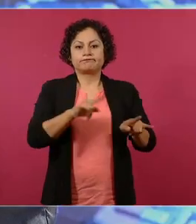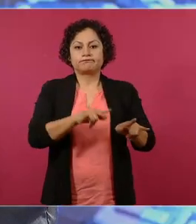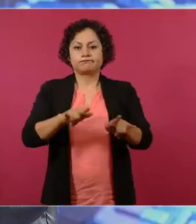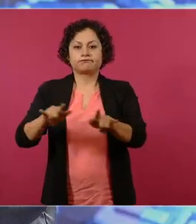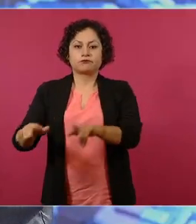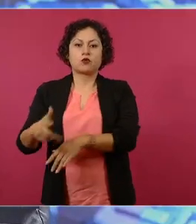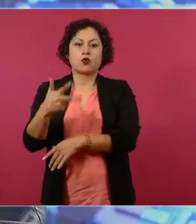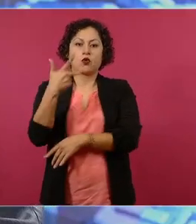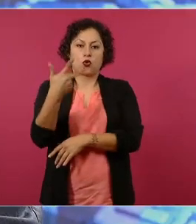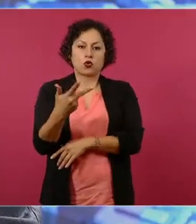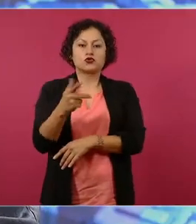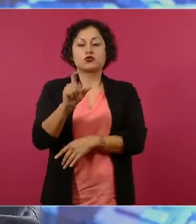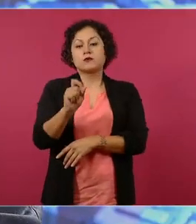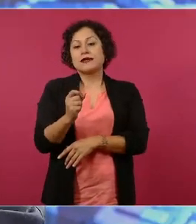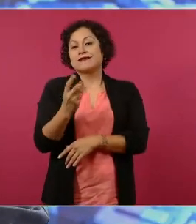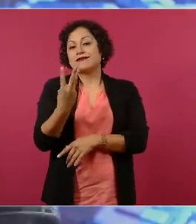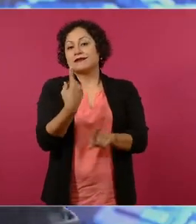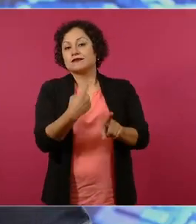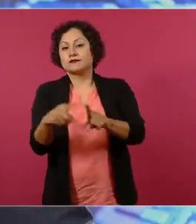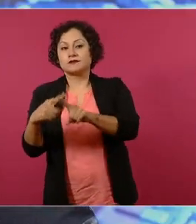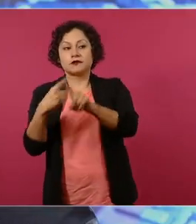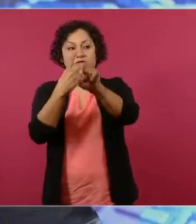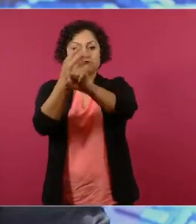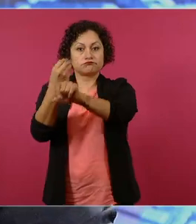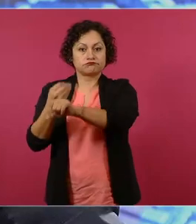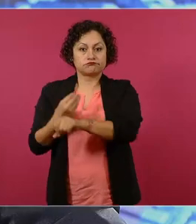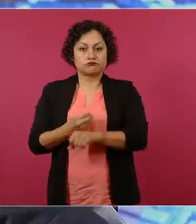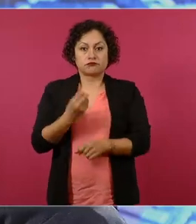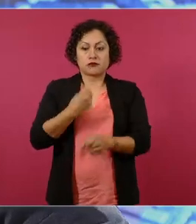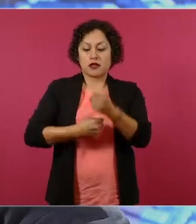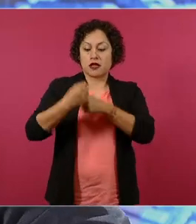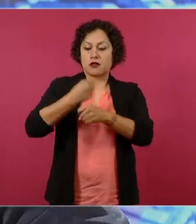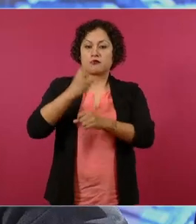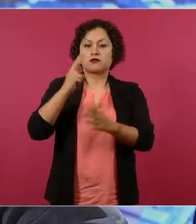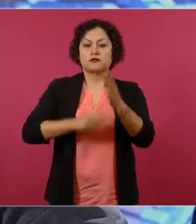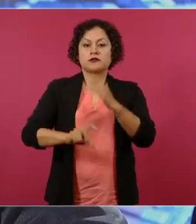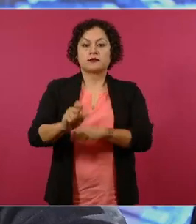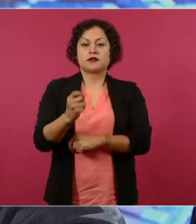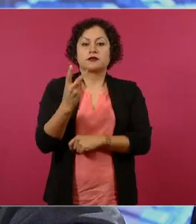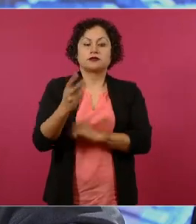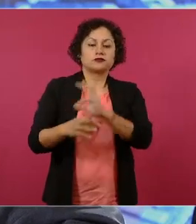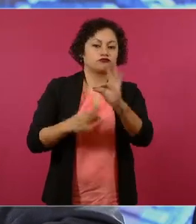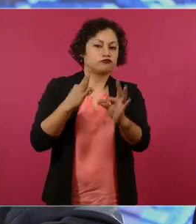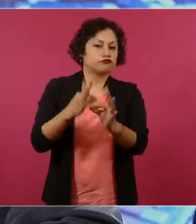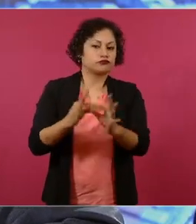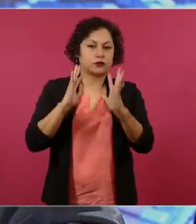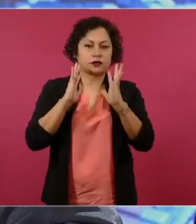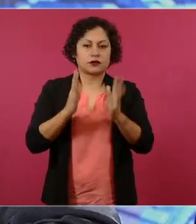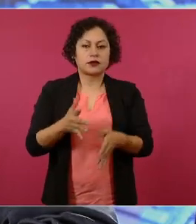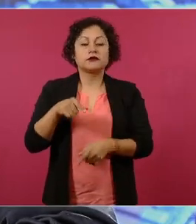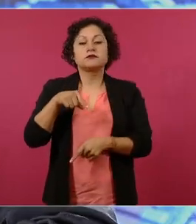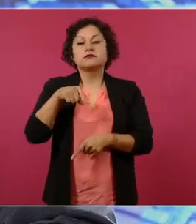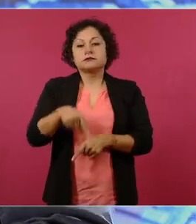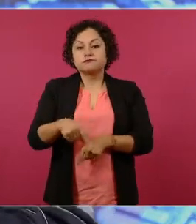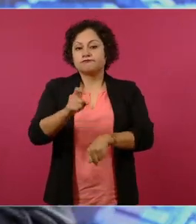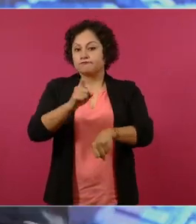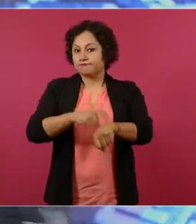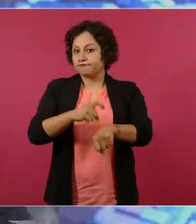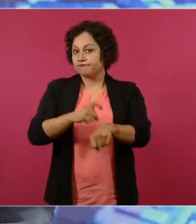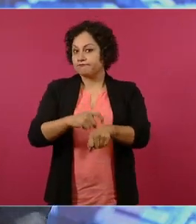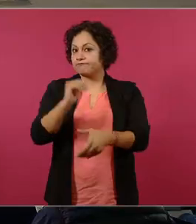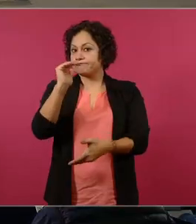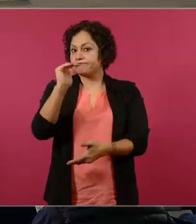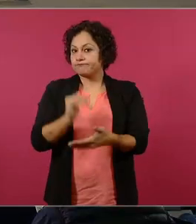23 estructuras la se concluyó en marzo de 2022 eh Y eh permite un ahorro en tiempo